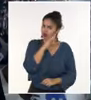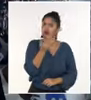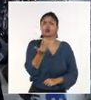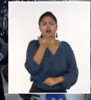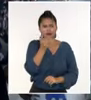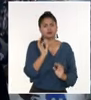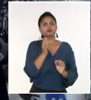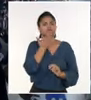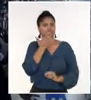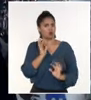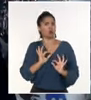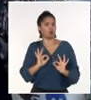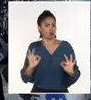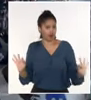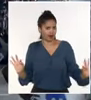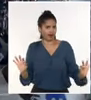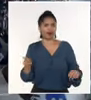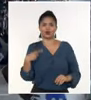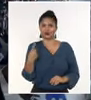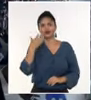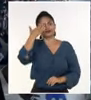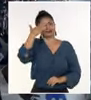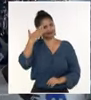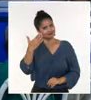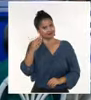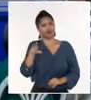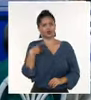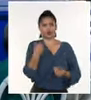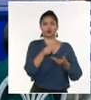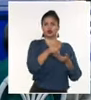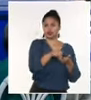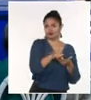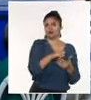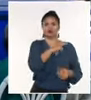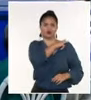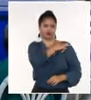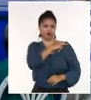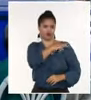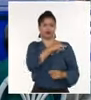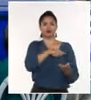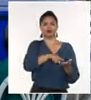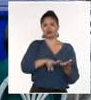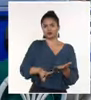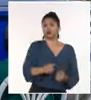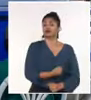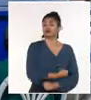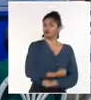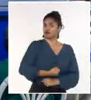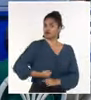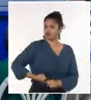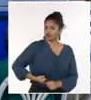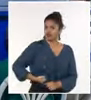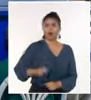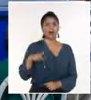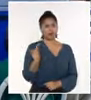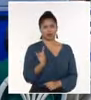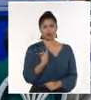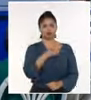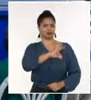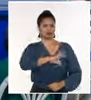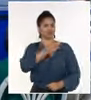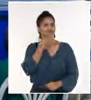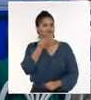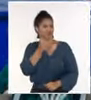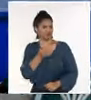funcionado como un reloj. Nosotros estamos muy agradecidos de las autoridades de la provincia por el esfuerzo que han hecho y por la calidad que han mostrado en